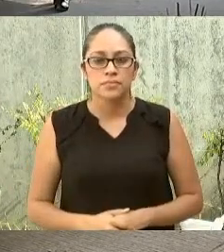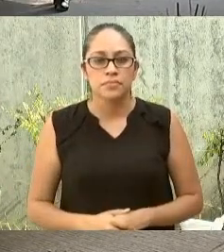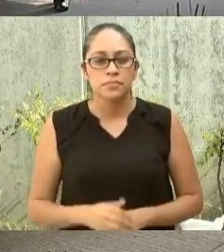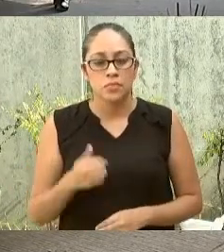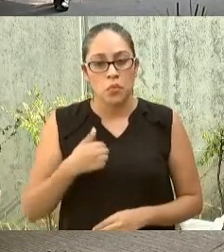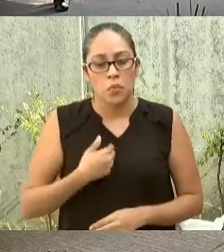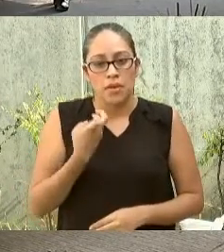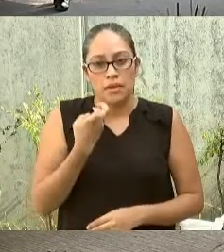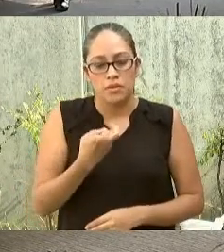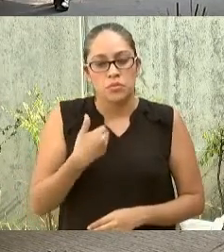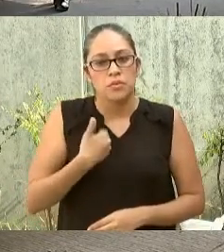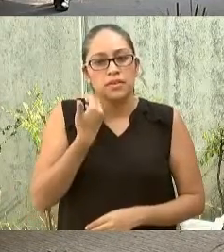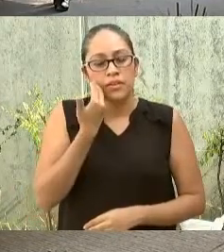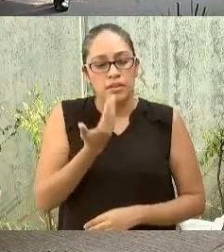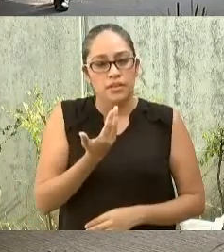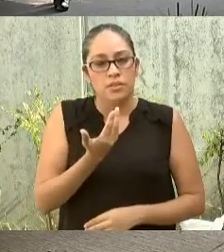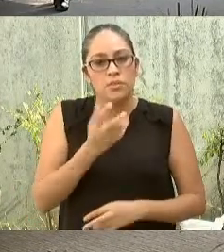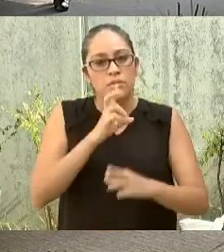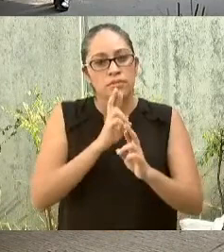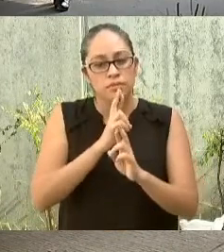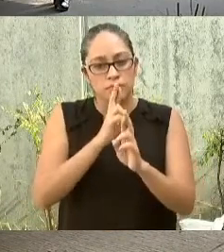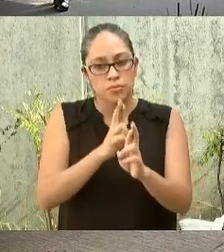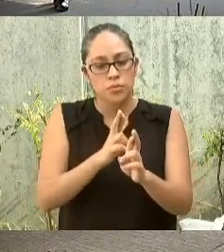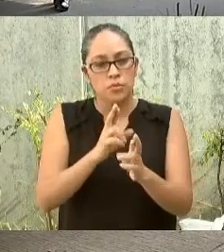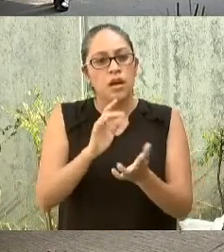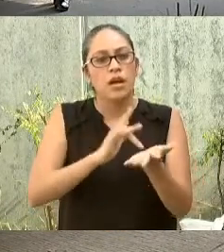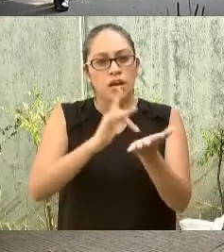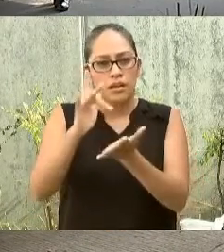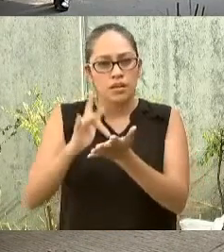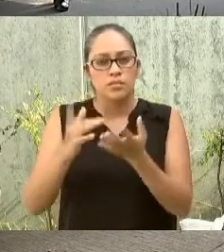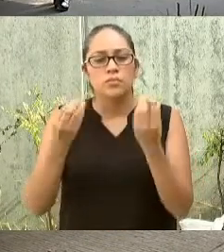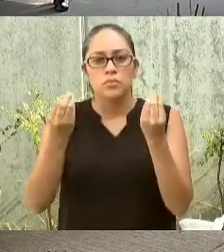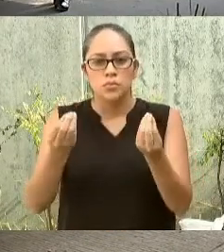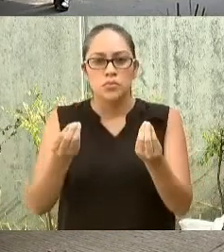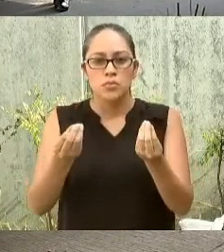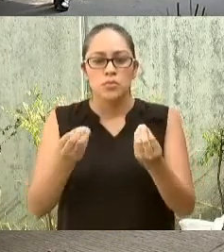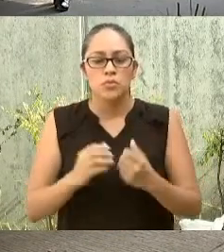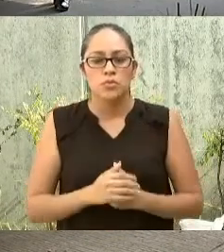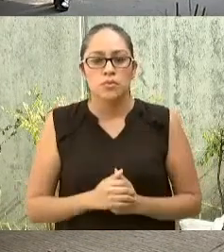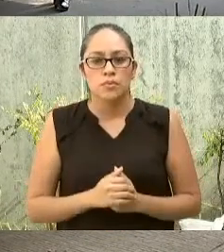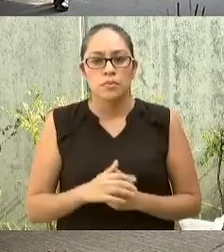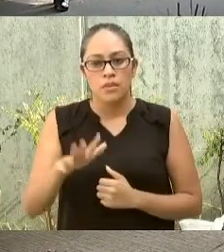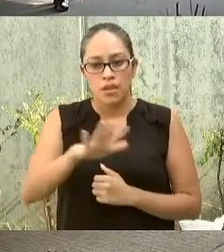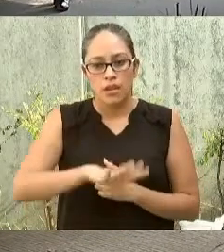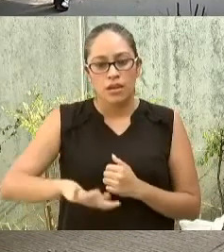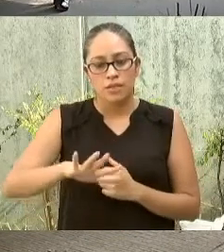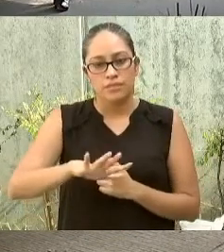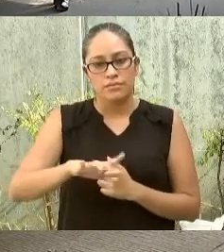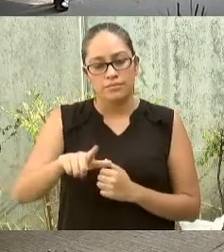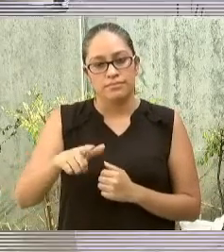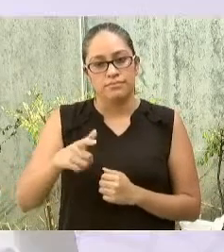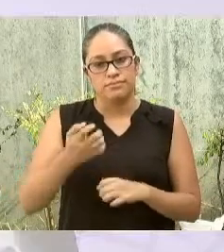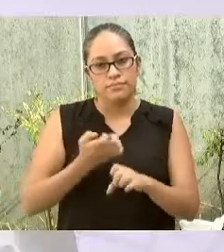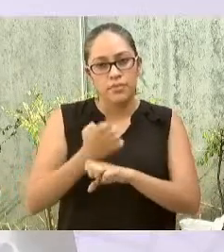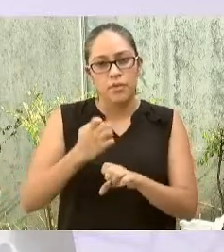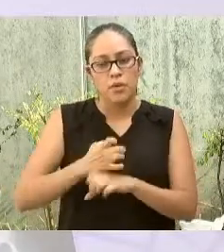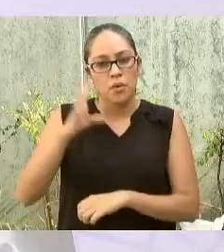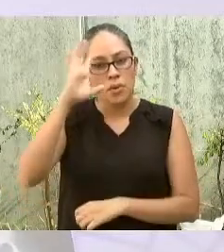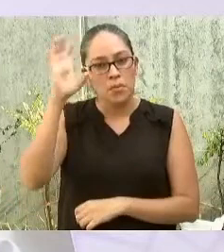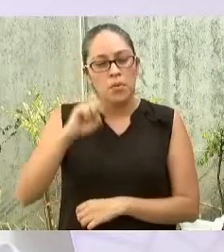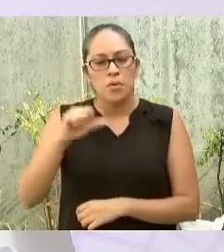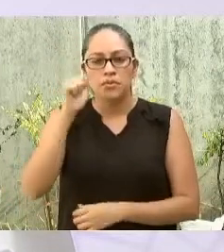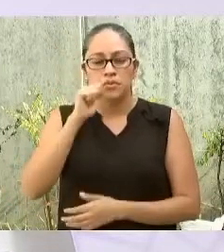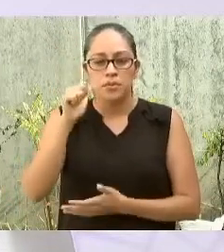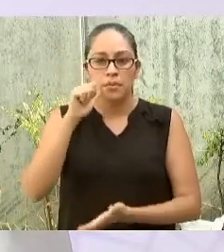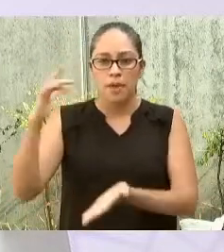lo que quería yo exponer. Agradecer mucho al pueblo de Morelos por su apoyo, por su